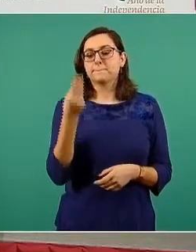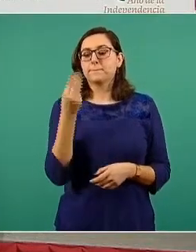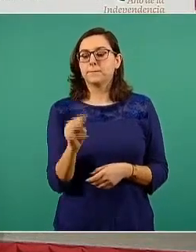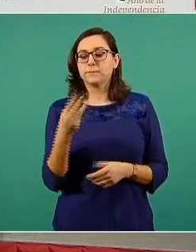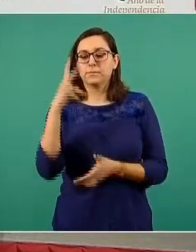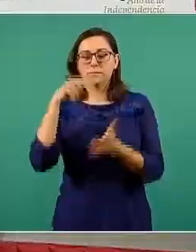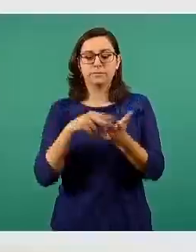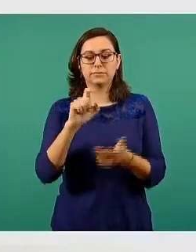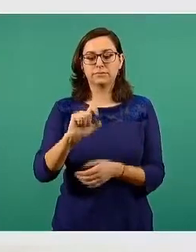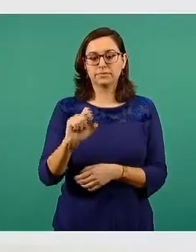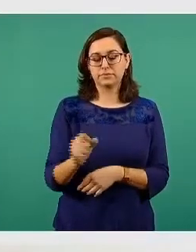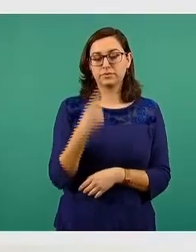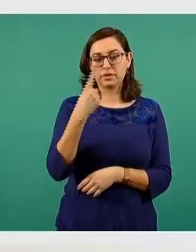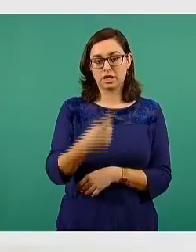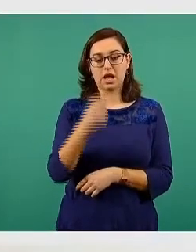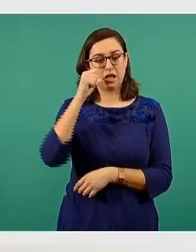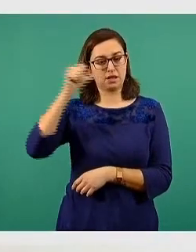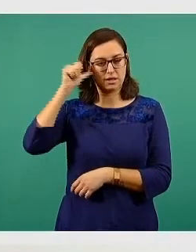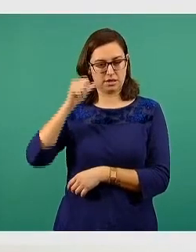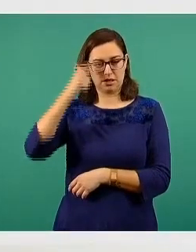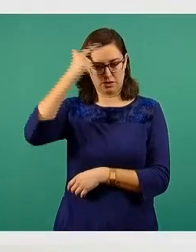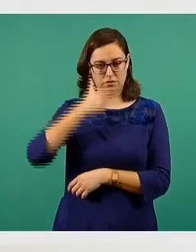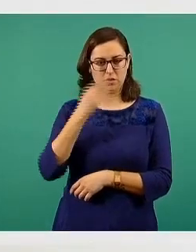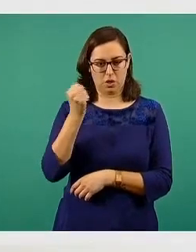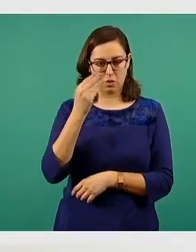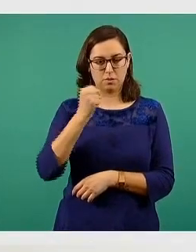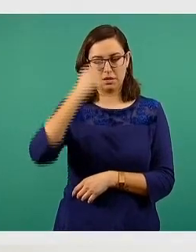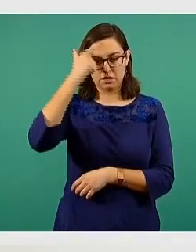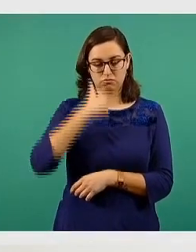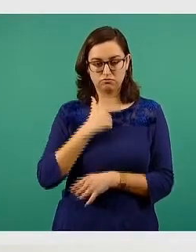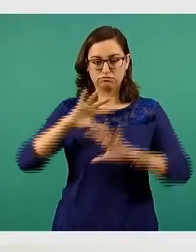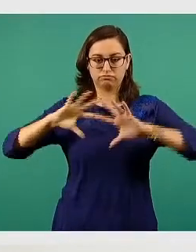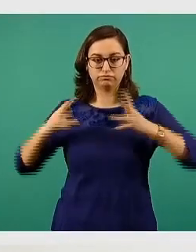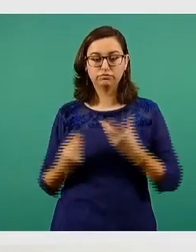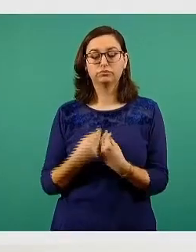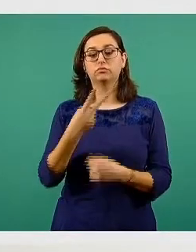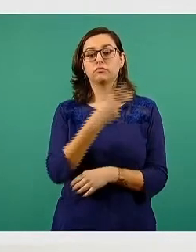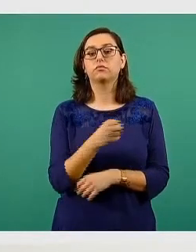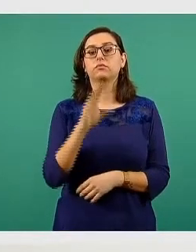hasta las 21 horas, 9 de la noche, utilizamos